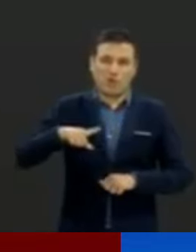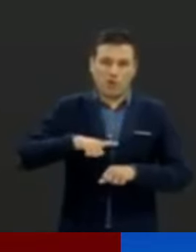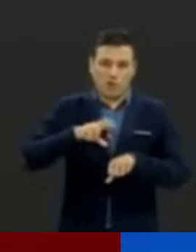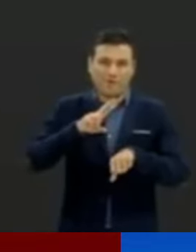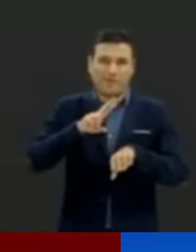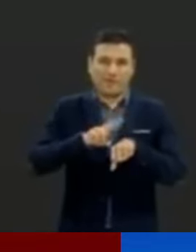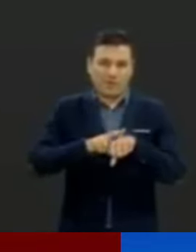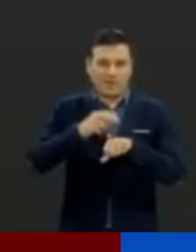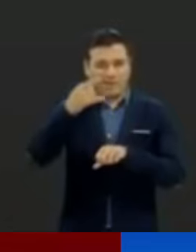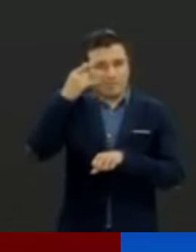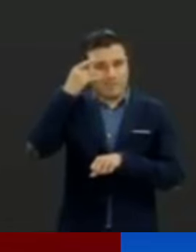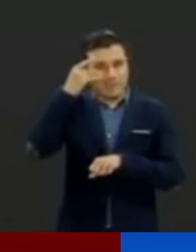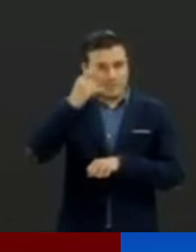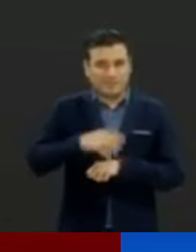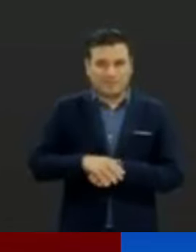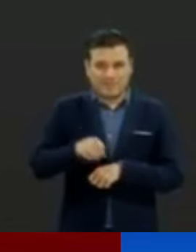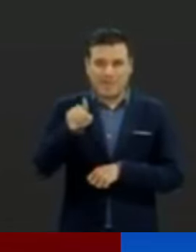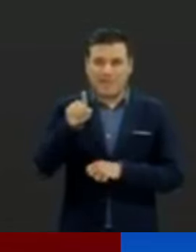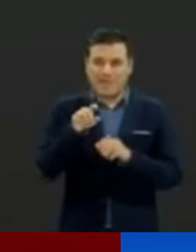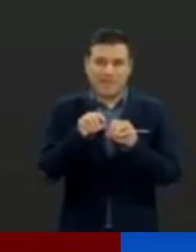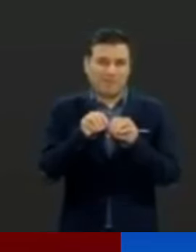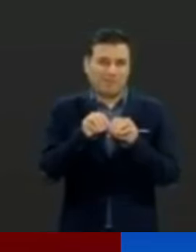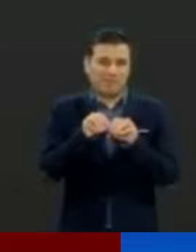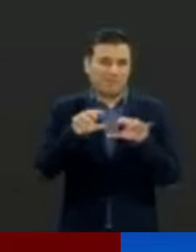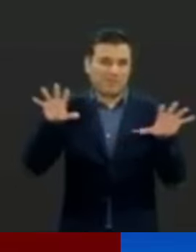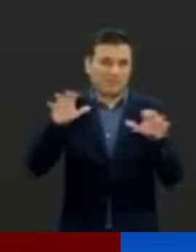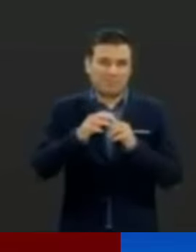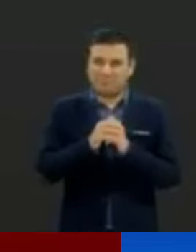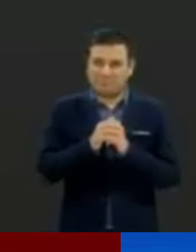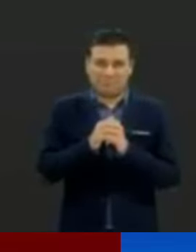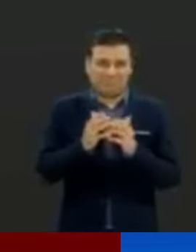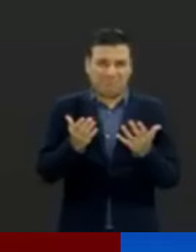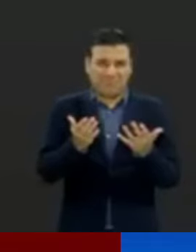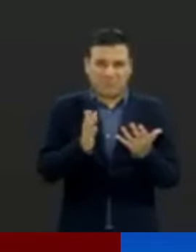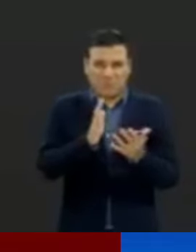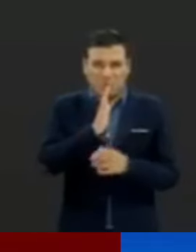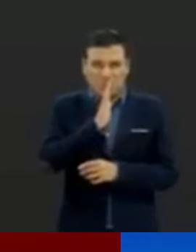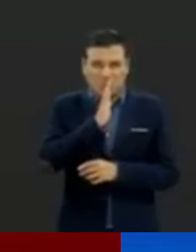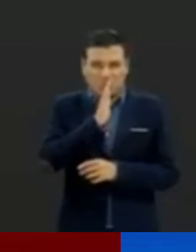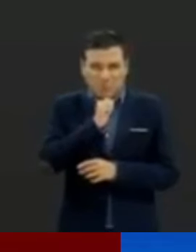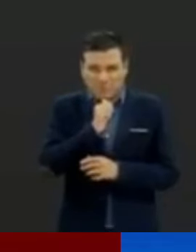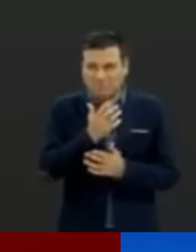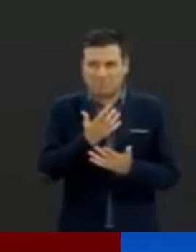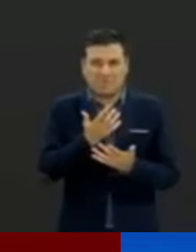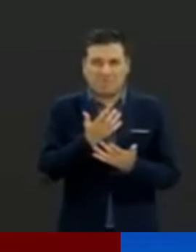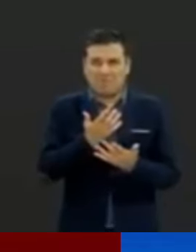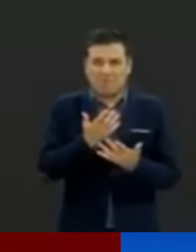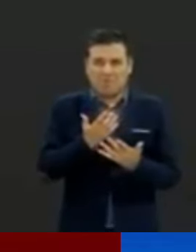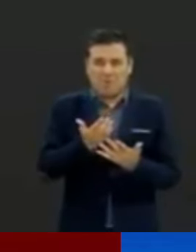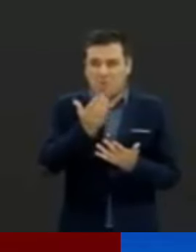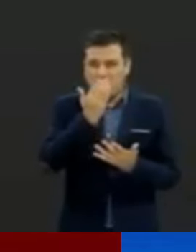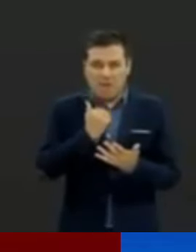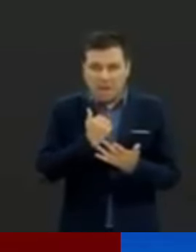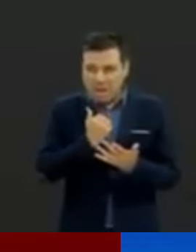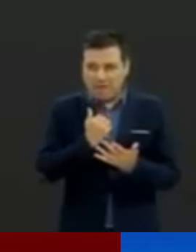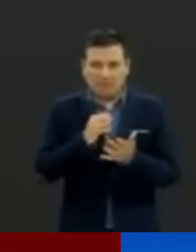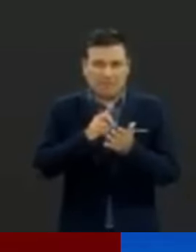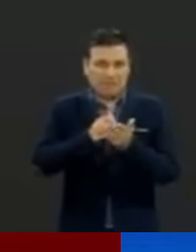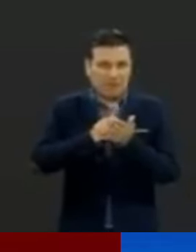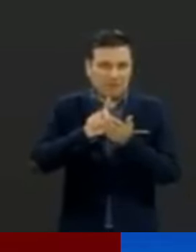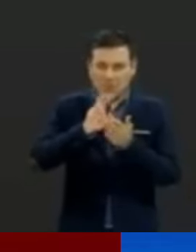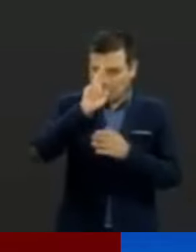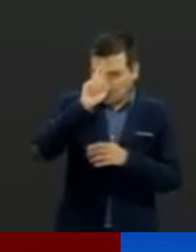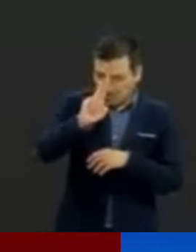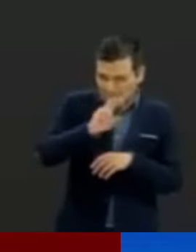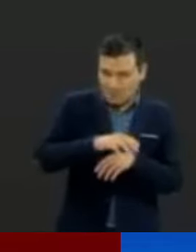un espacio que ella tiene, sin orden judicial o ministerial, sin cadena de custodia, vulnerando derechos fundamentales. La Constitución